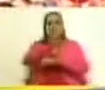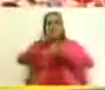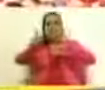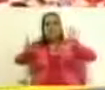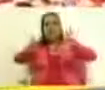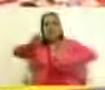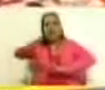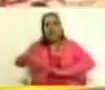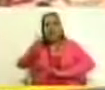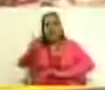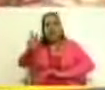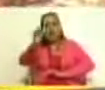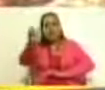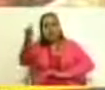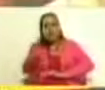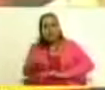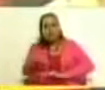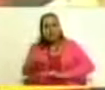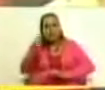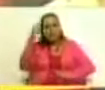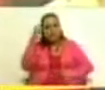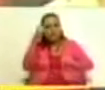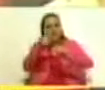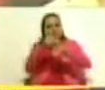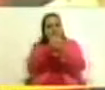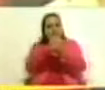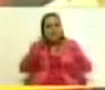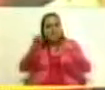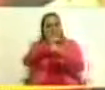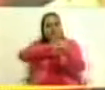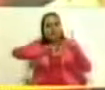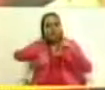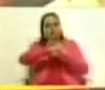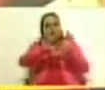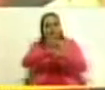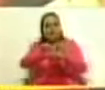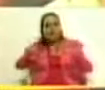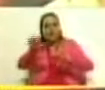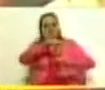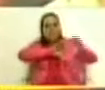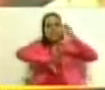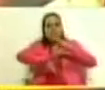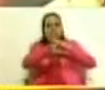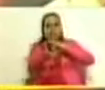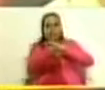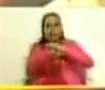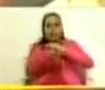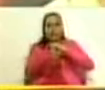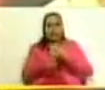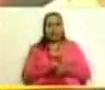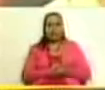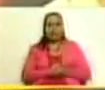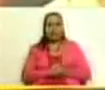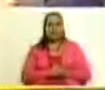17.2% a la T de independencia plena, cultura, educación, ciencia y tecnología.